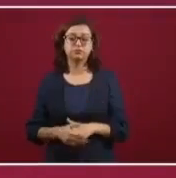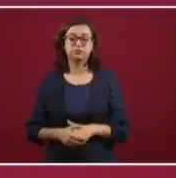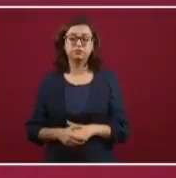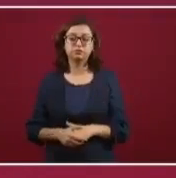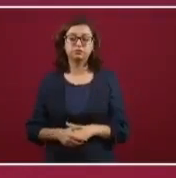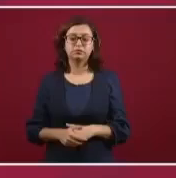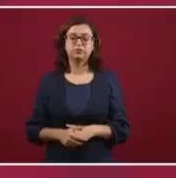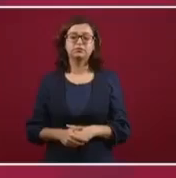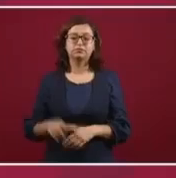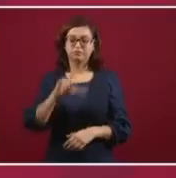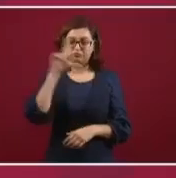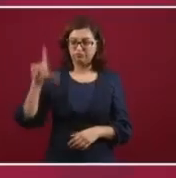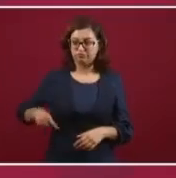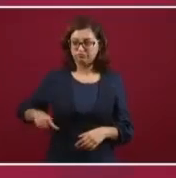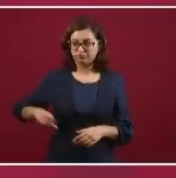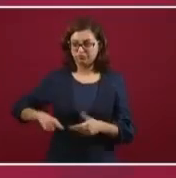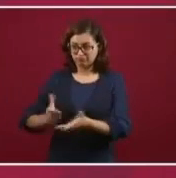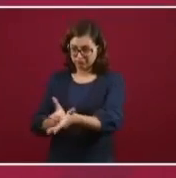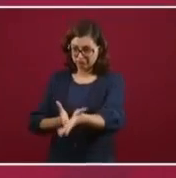permitir la intervención del gobierno,